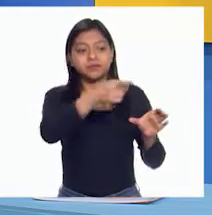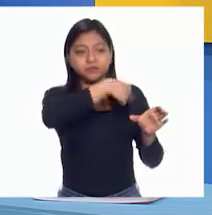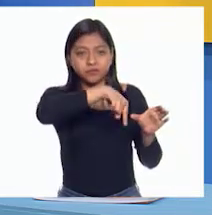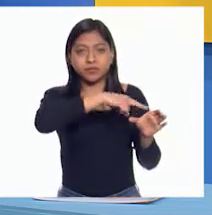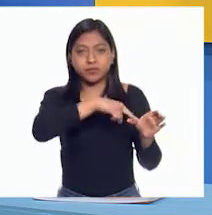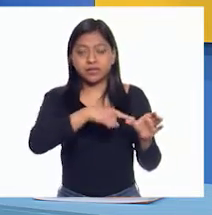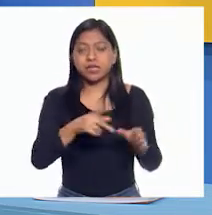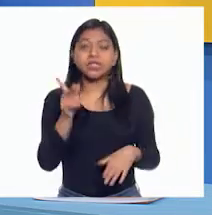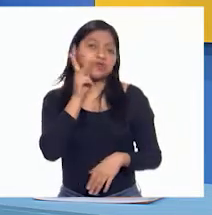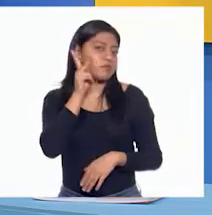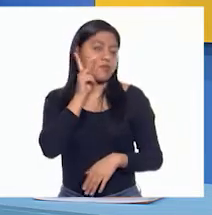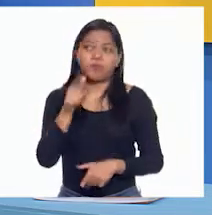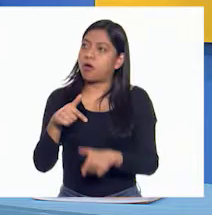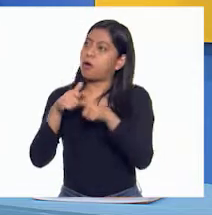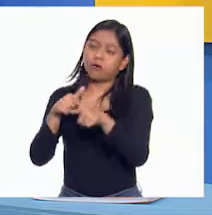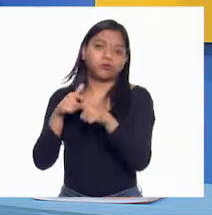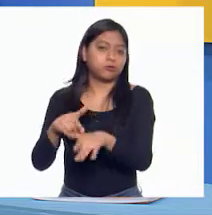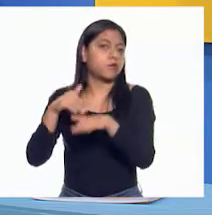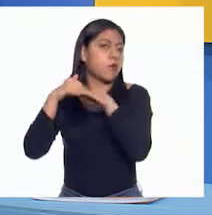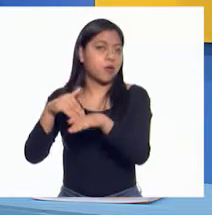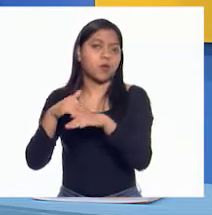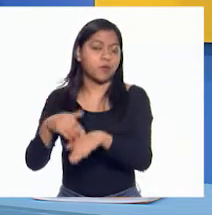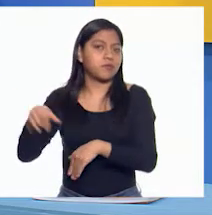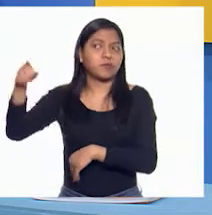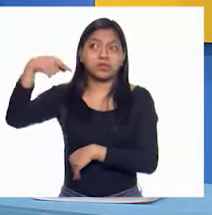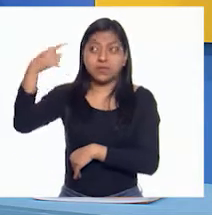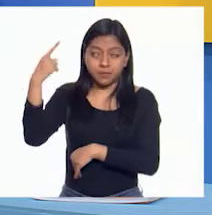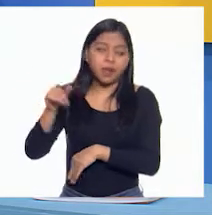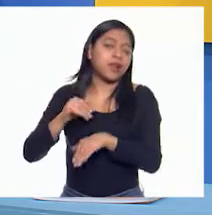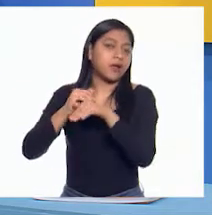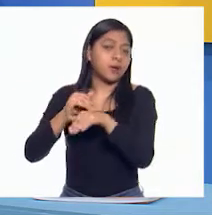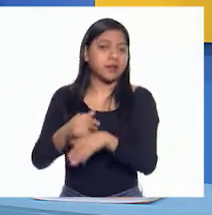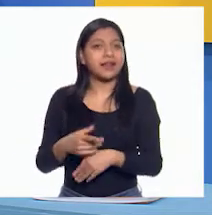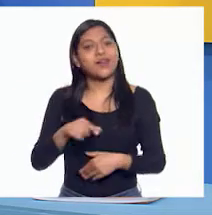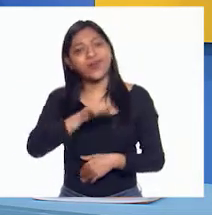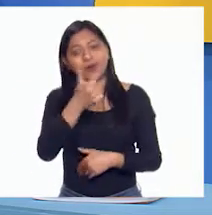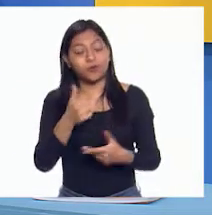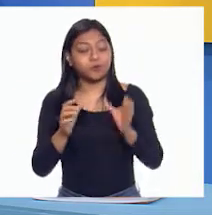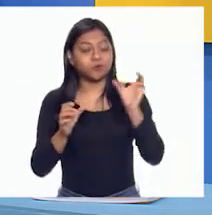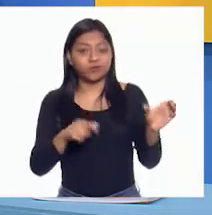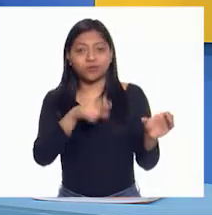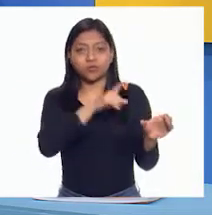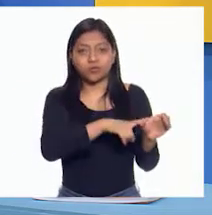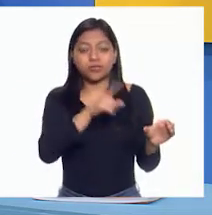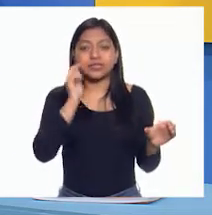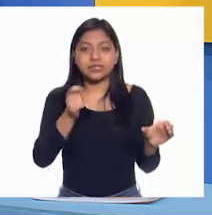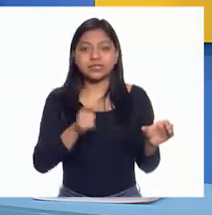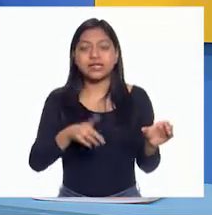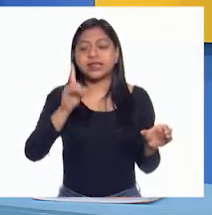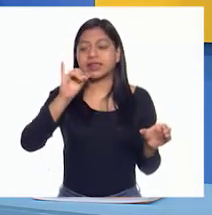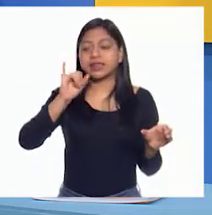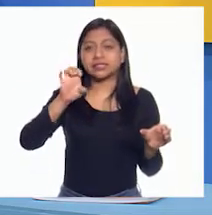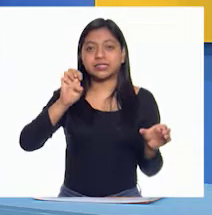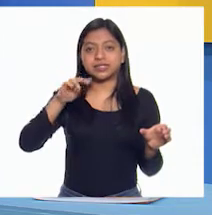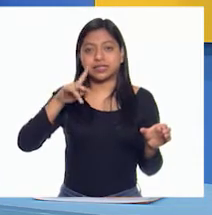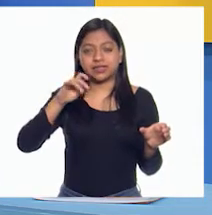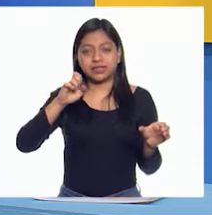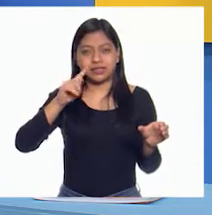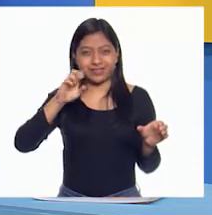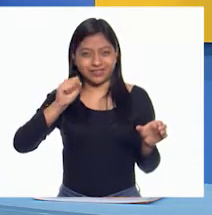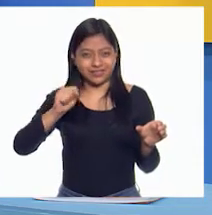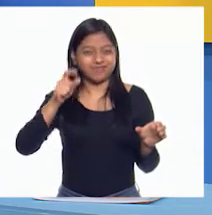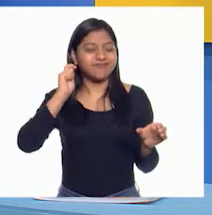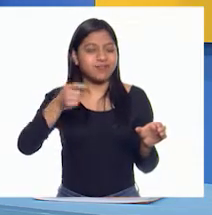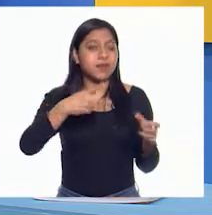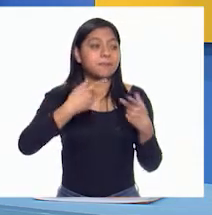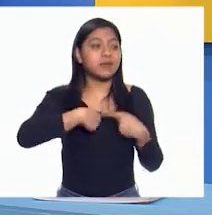la autoridad del Papa y siguieron obedeciendo a sus mandatos, y por el otro lado, el bando de los disidentes, es decir, de aquellos